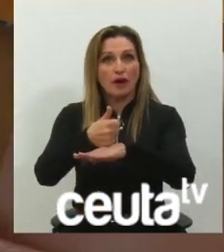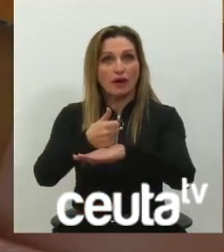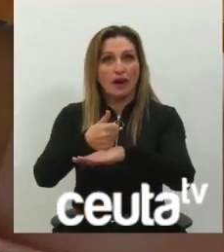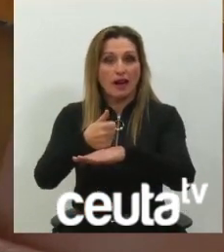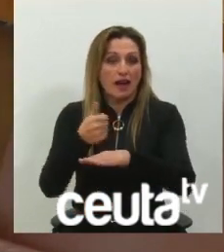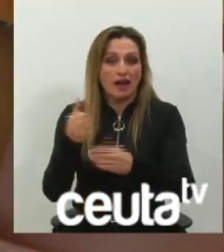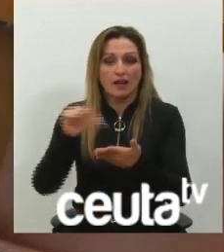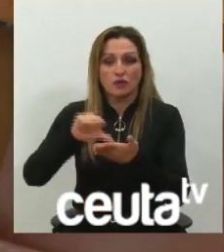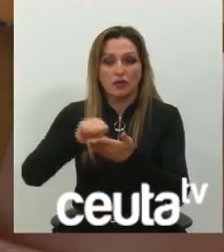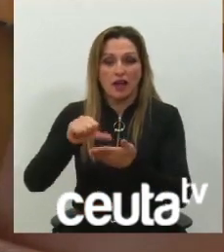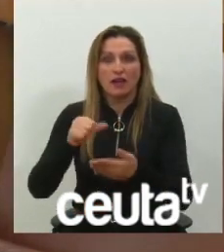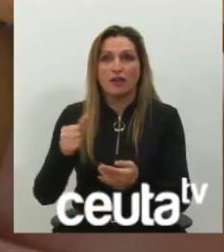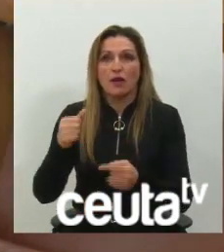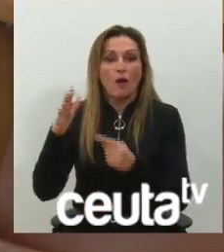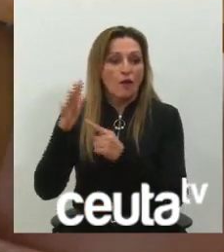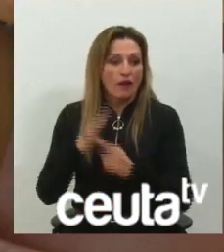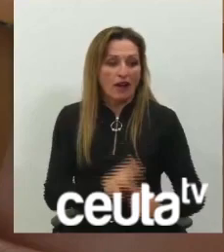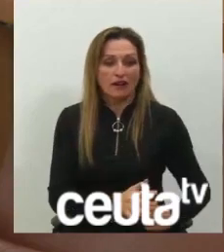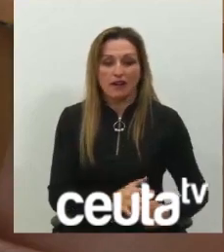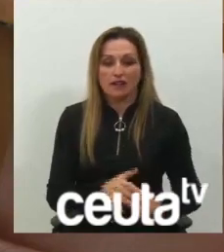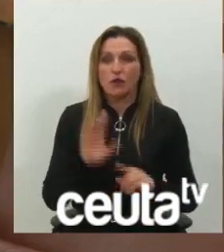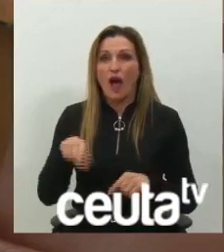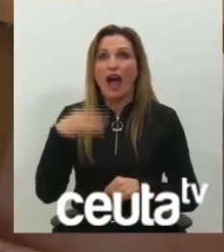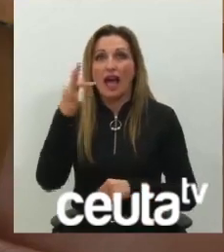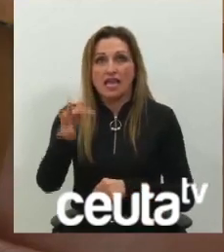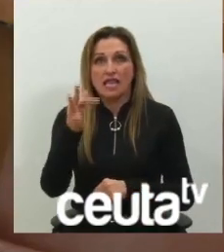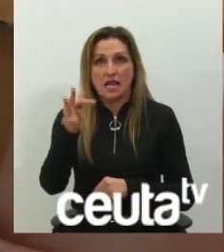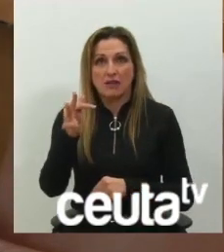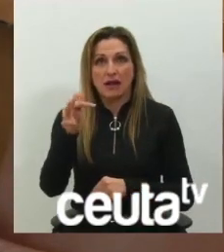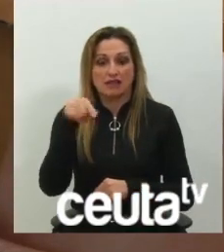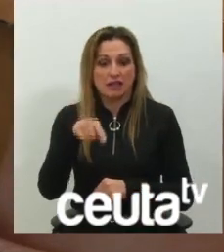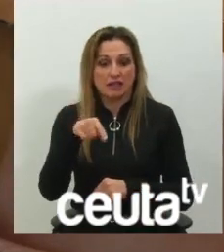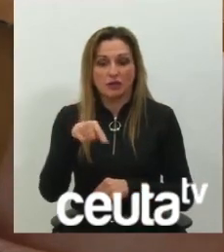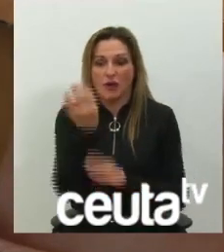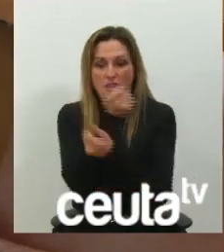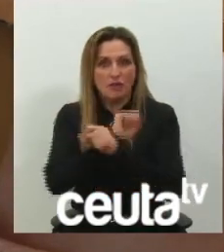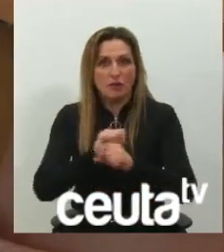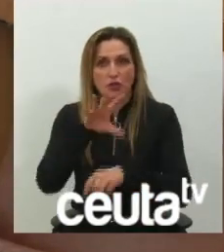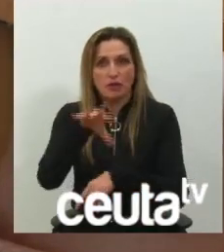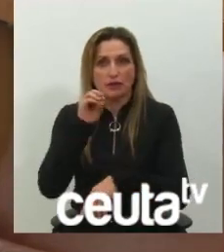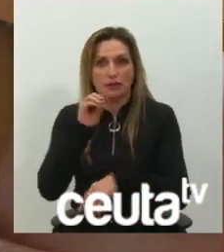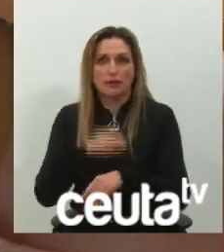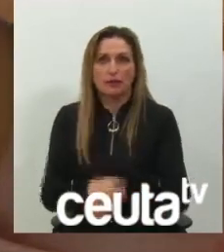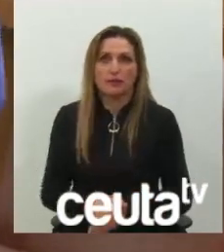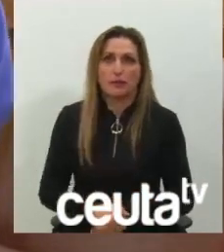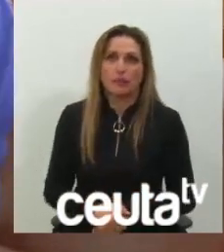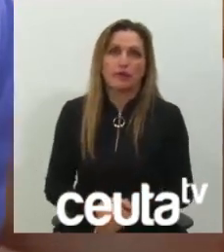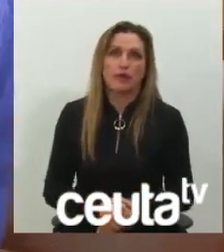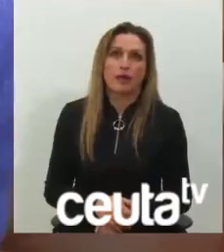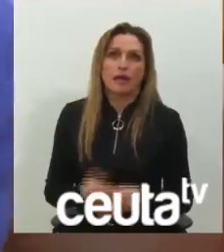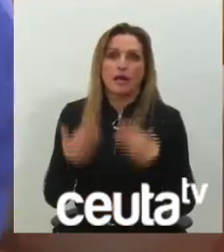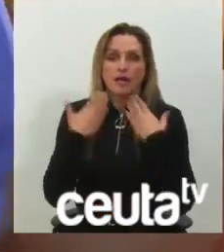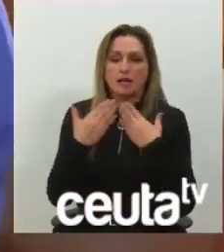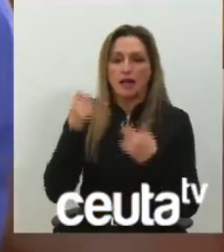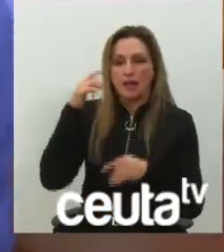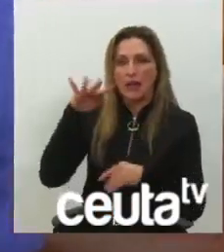ninguna viabilidad económica y además de ser un esperpento sin pies ni cabeza muchas gracias gracias y ahora